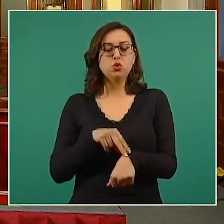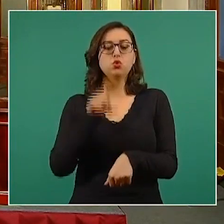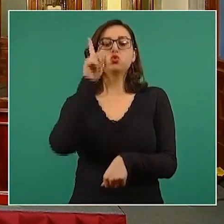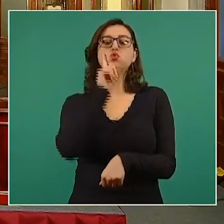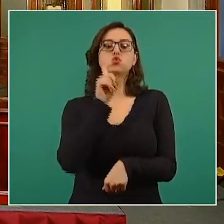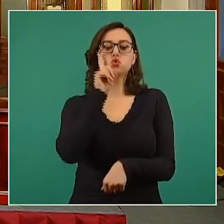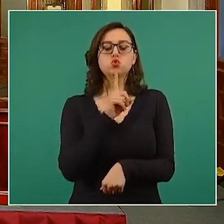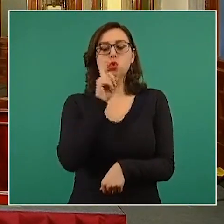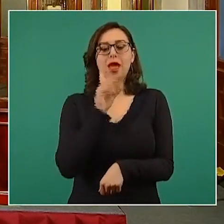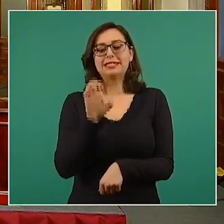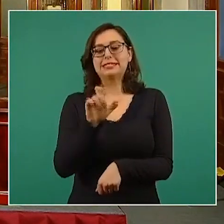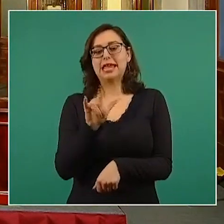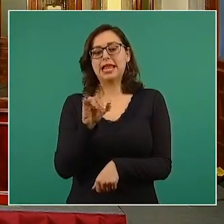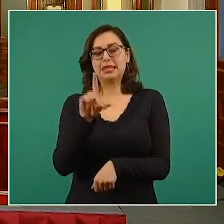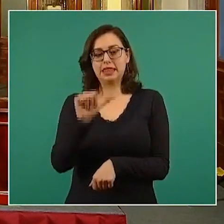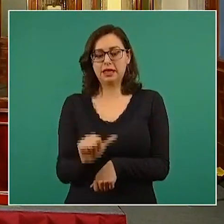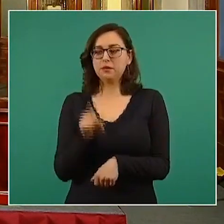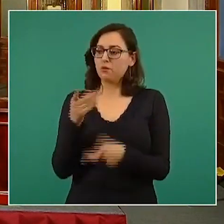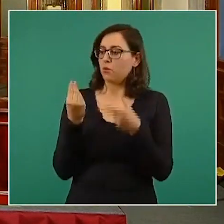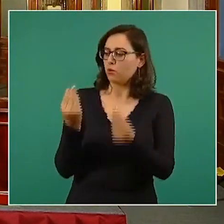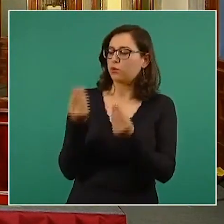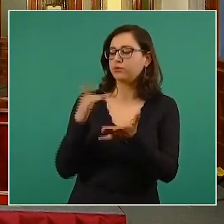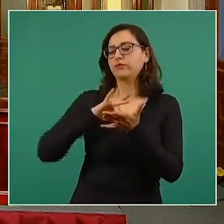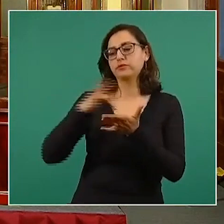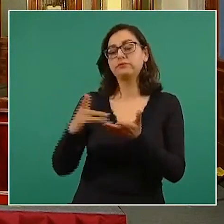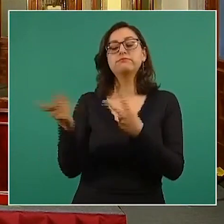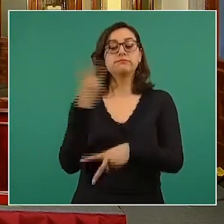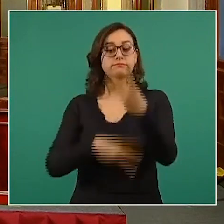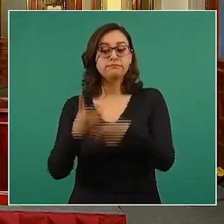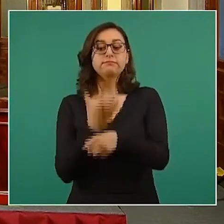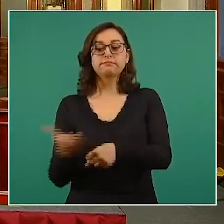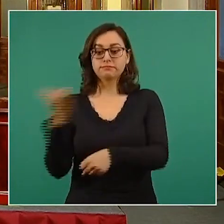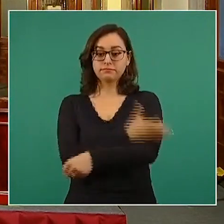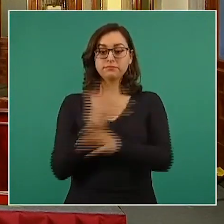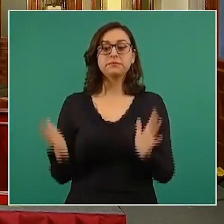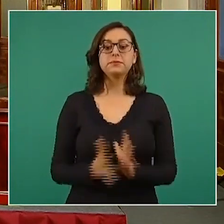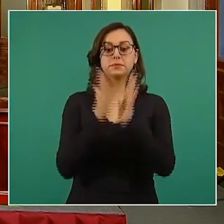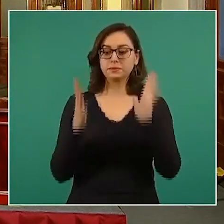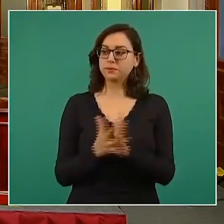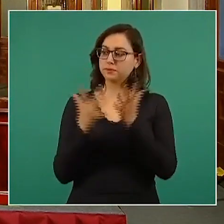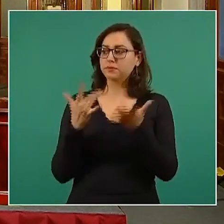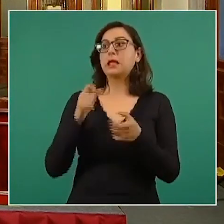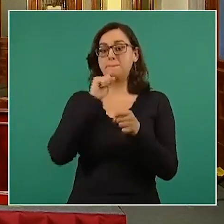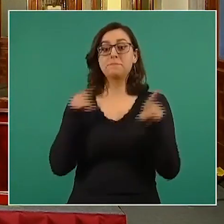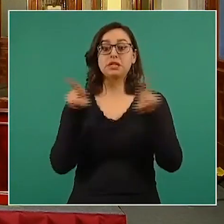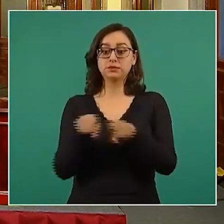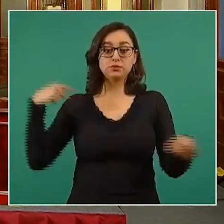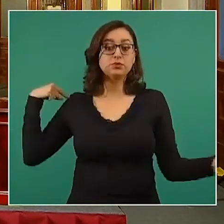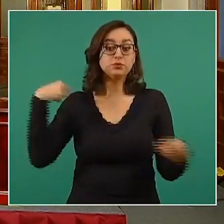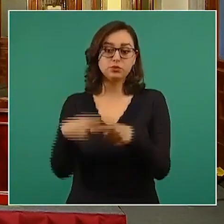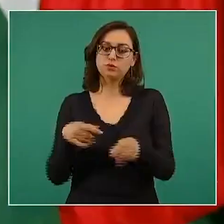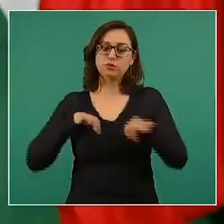aquí presente, a quien le agradecemos mucho, desde luego no solo su participación aquí, sino todo el trabajo que ha venido haciendo. Es la directora de